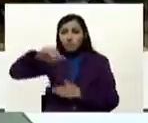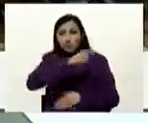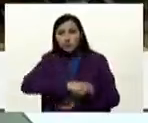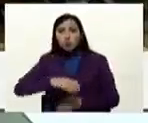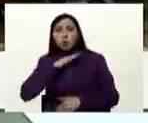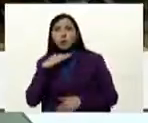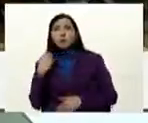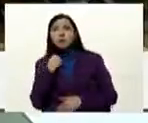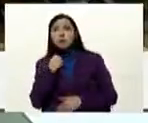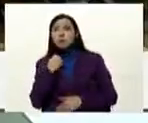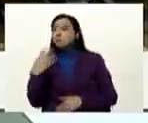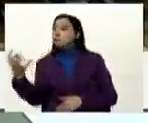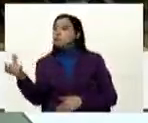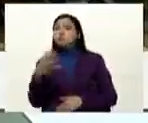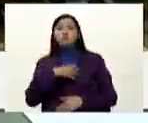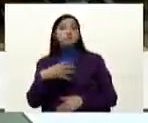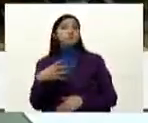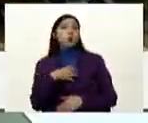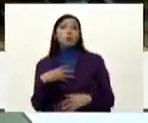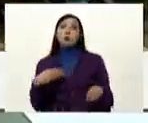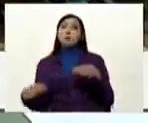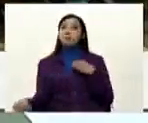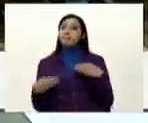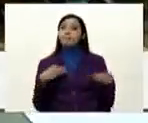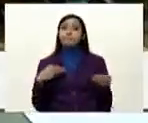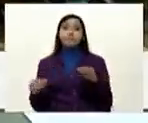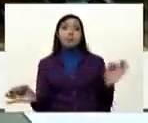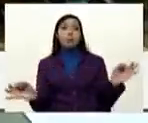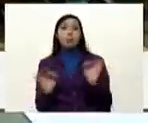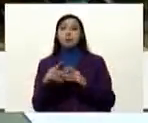habitantes, no podrán flexibilizar en noviembre.